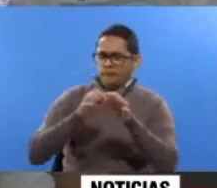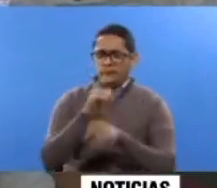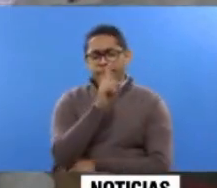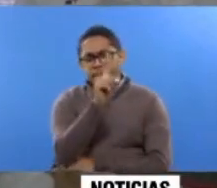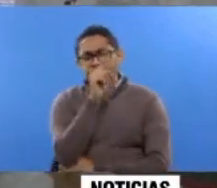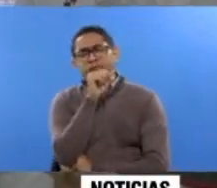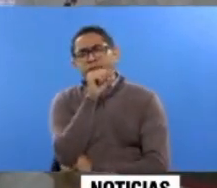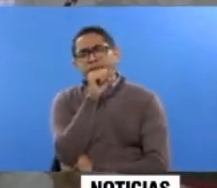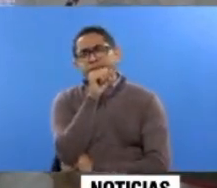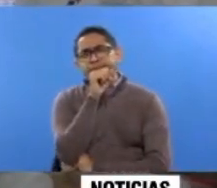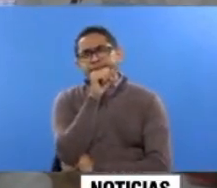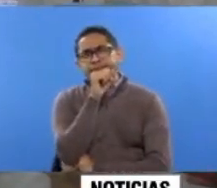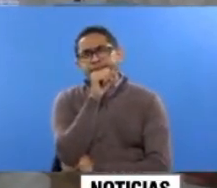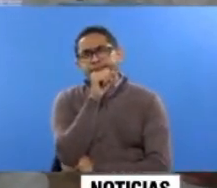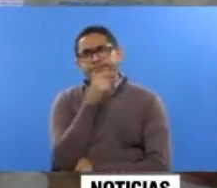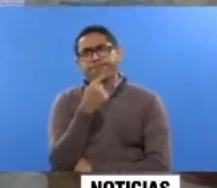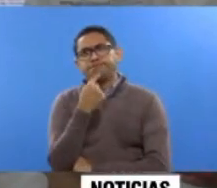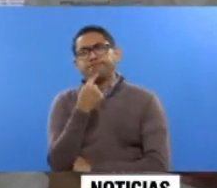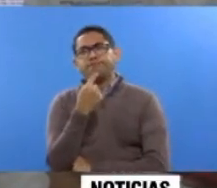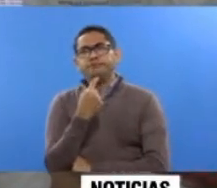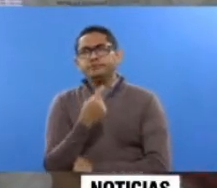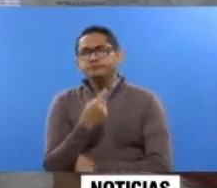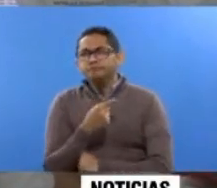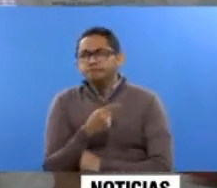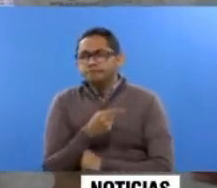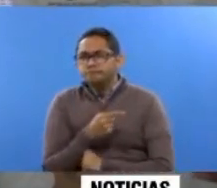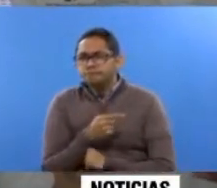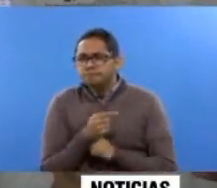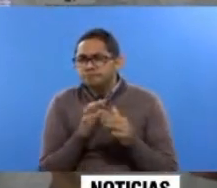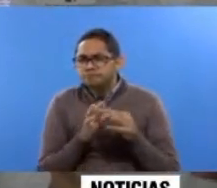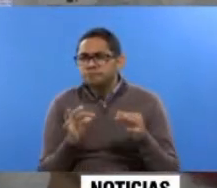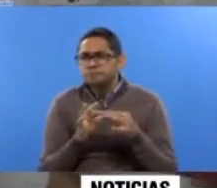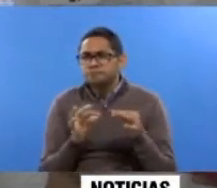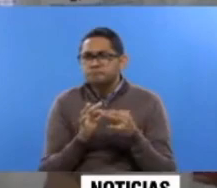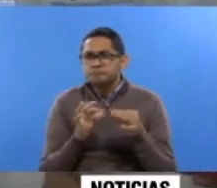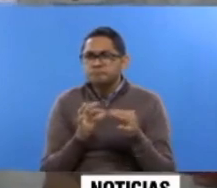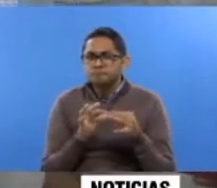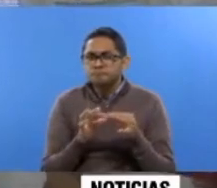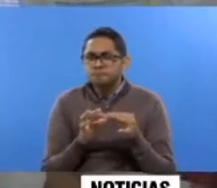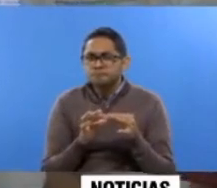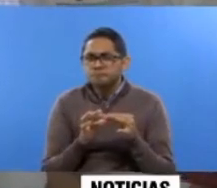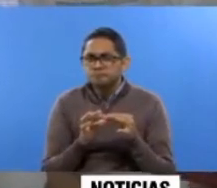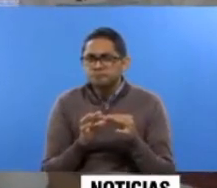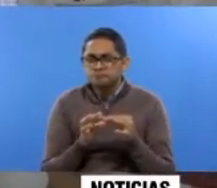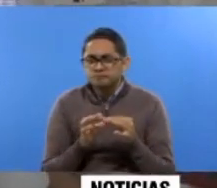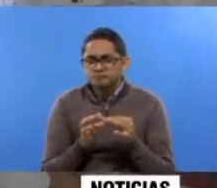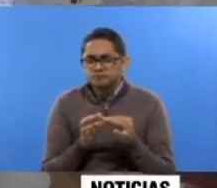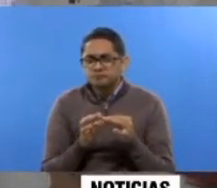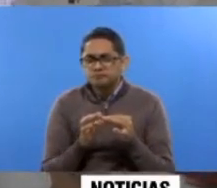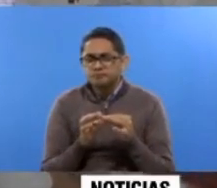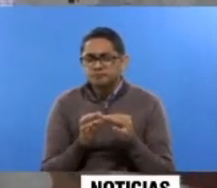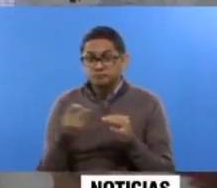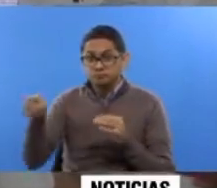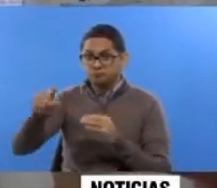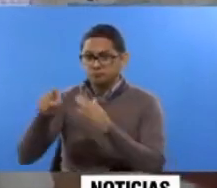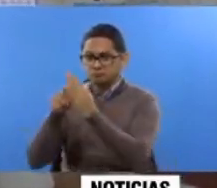entrar en detalles de las ramificaciones, que a mí sí me lo